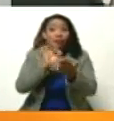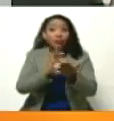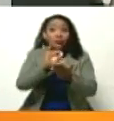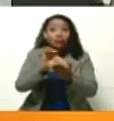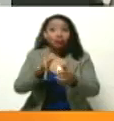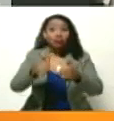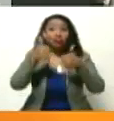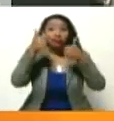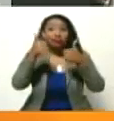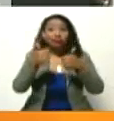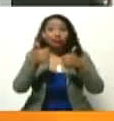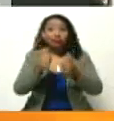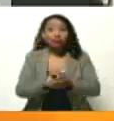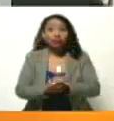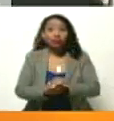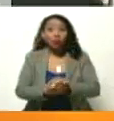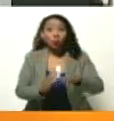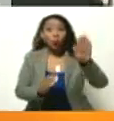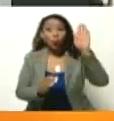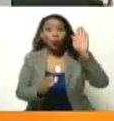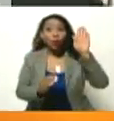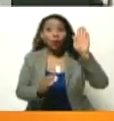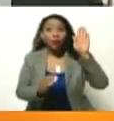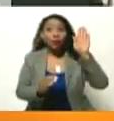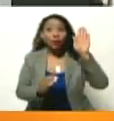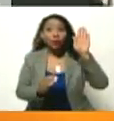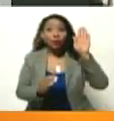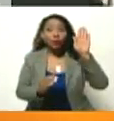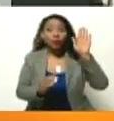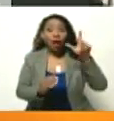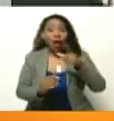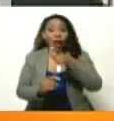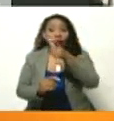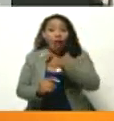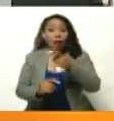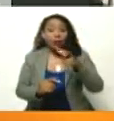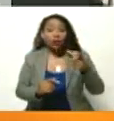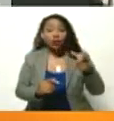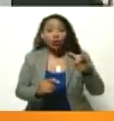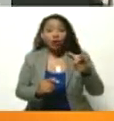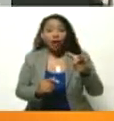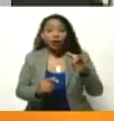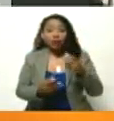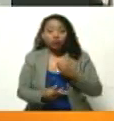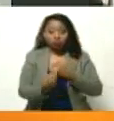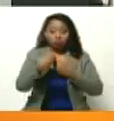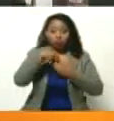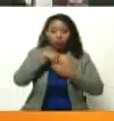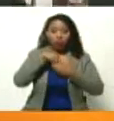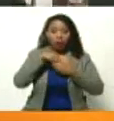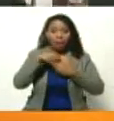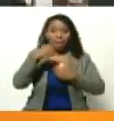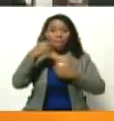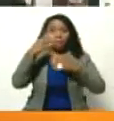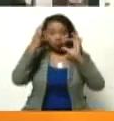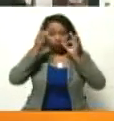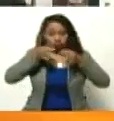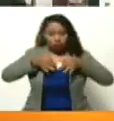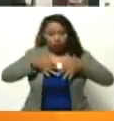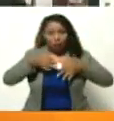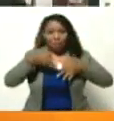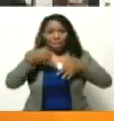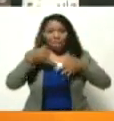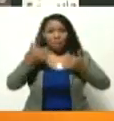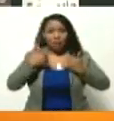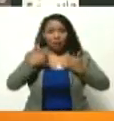extraordinaria, juramentación, la gente, la internalización de la gente de ese hermoso acto, un